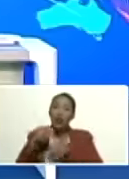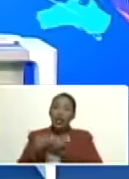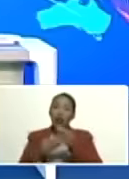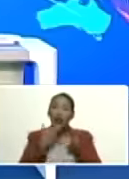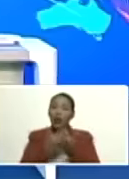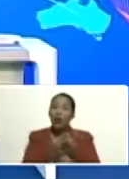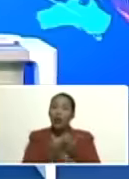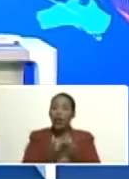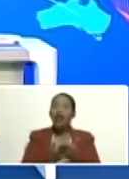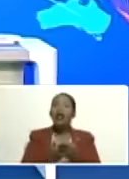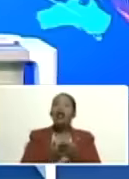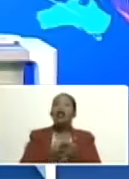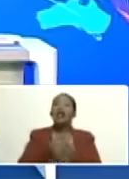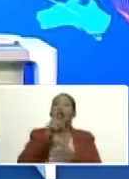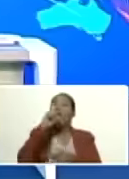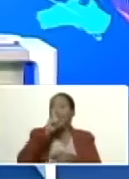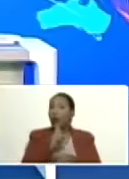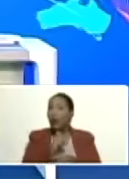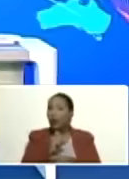1999 y el año